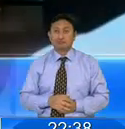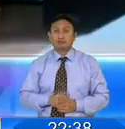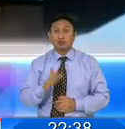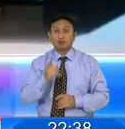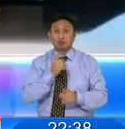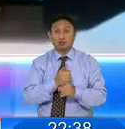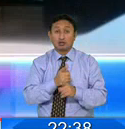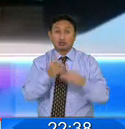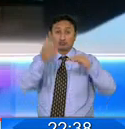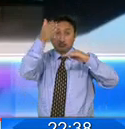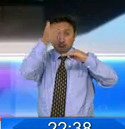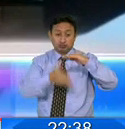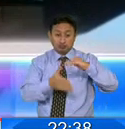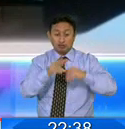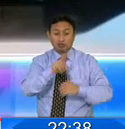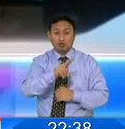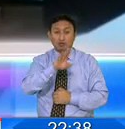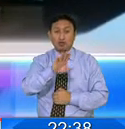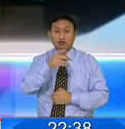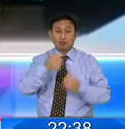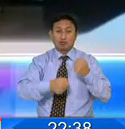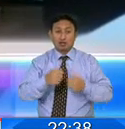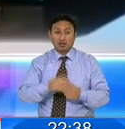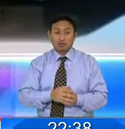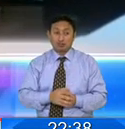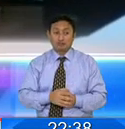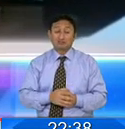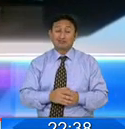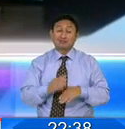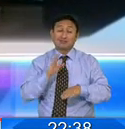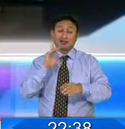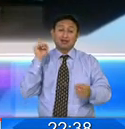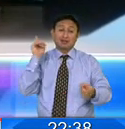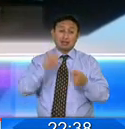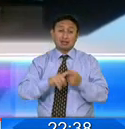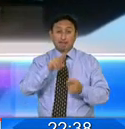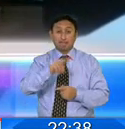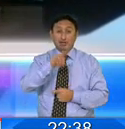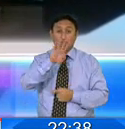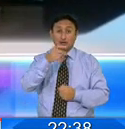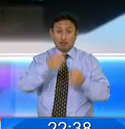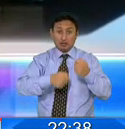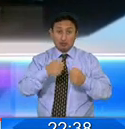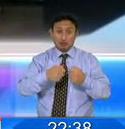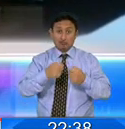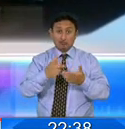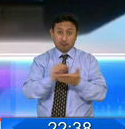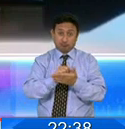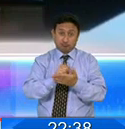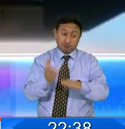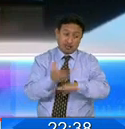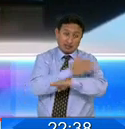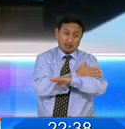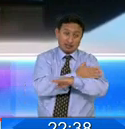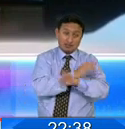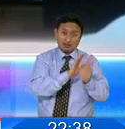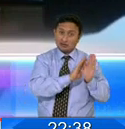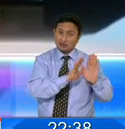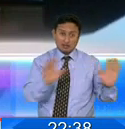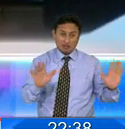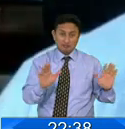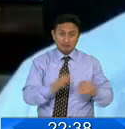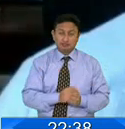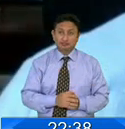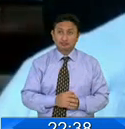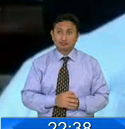tiene un corte, el 24 de mayo. Lo que estuvo vencido hasta el 24 de mayo se borra, ¿okay? Se borra ese